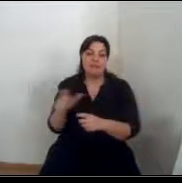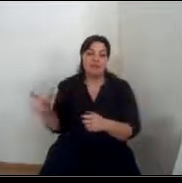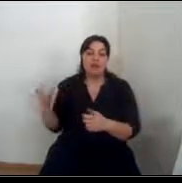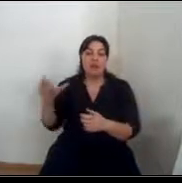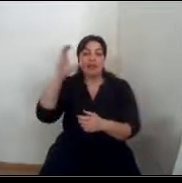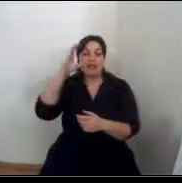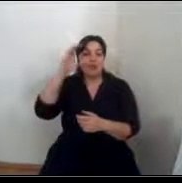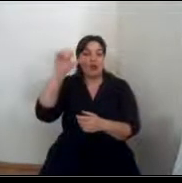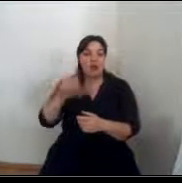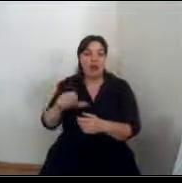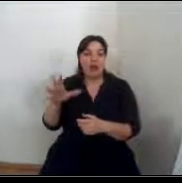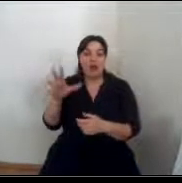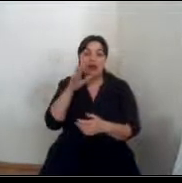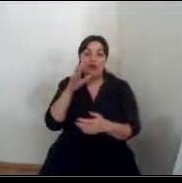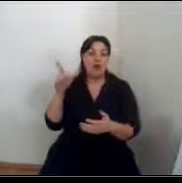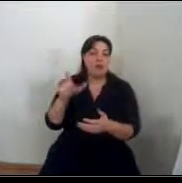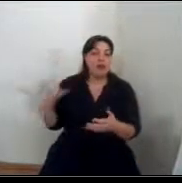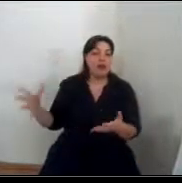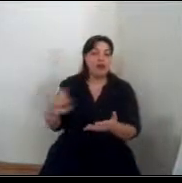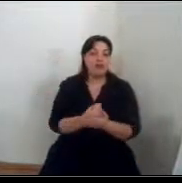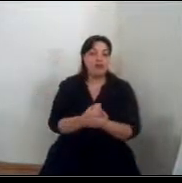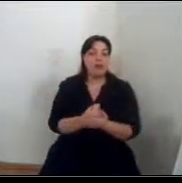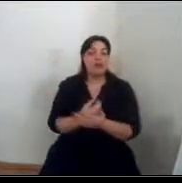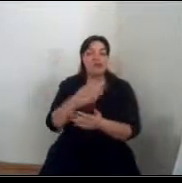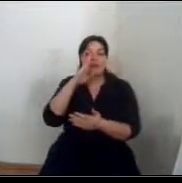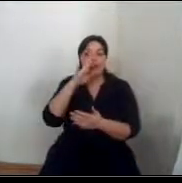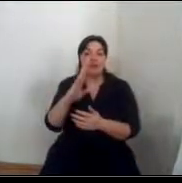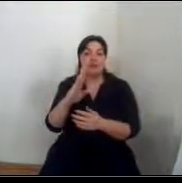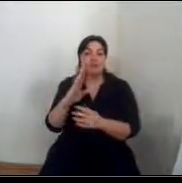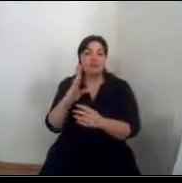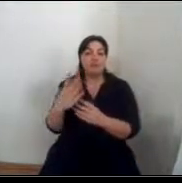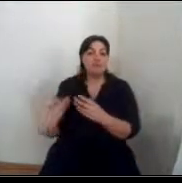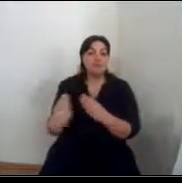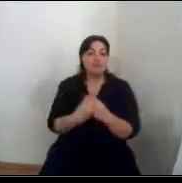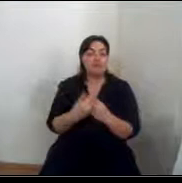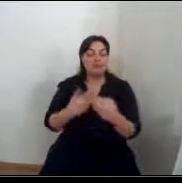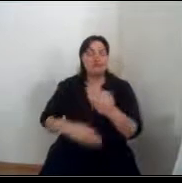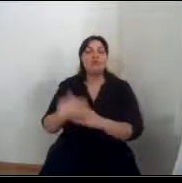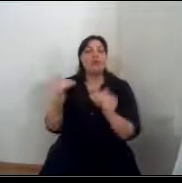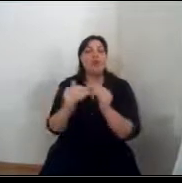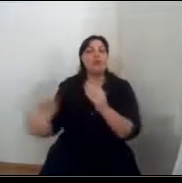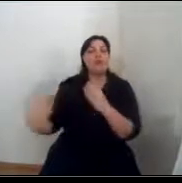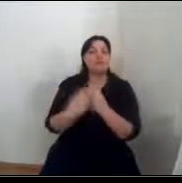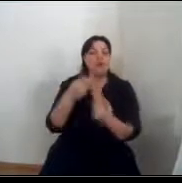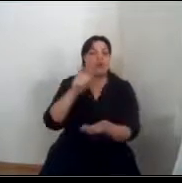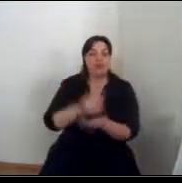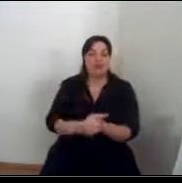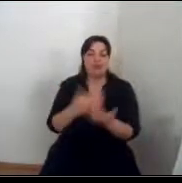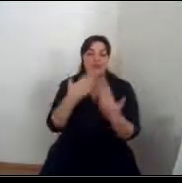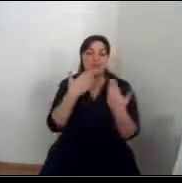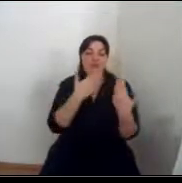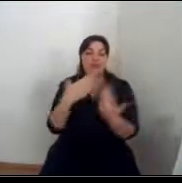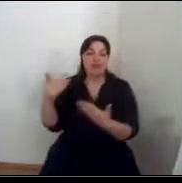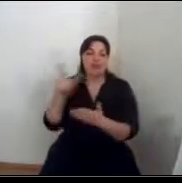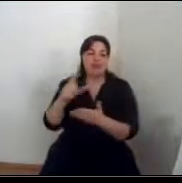oyentes ahora mismo, a todas las personas que nos están siguiendo en directo, a que nos acompañen el próximo jueves. Muchísimas gracias a